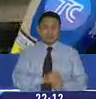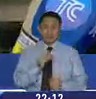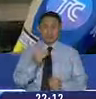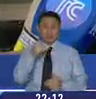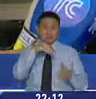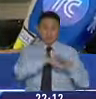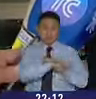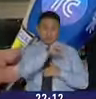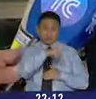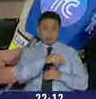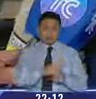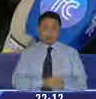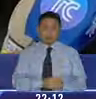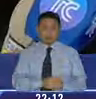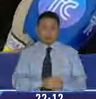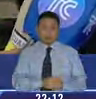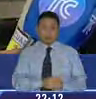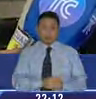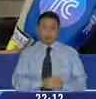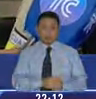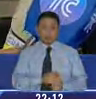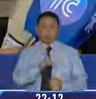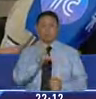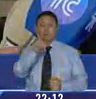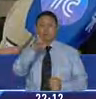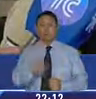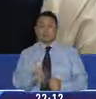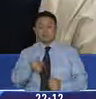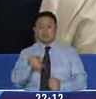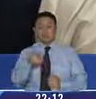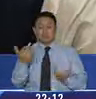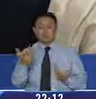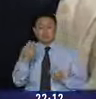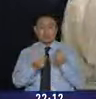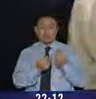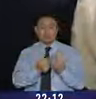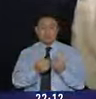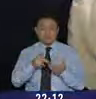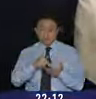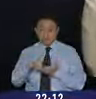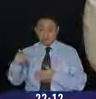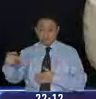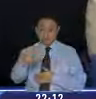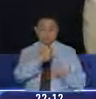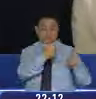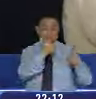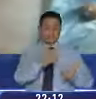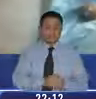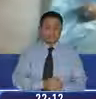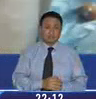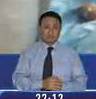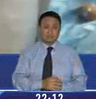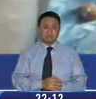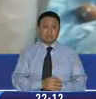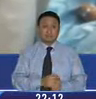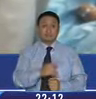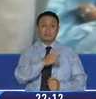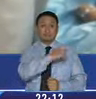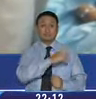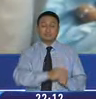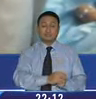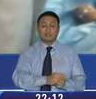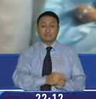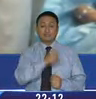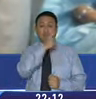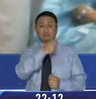herido. Es aparentemente una persona que se dedicaba al sicariato. La policía ratificó que el comando armado buscaba a alias Cara